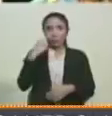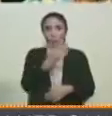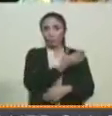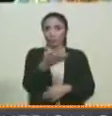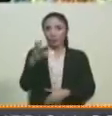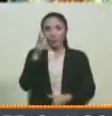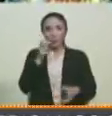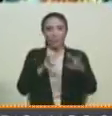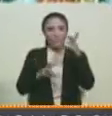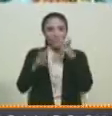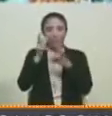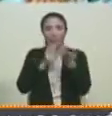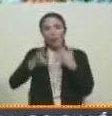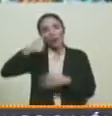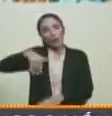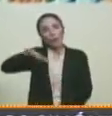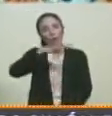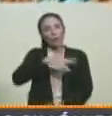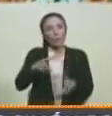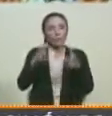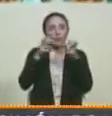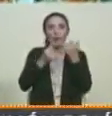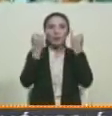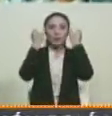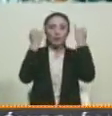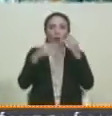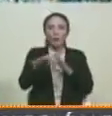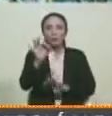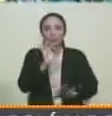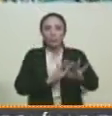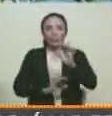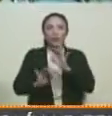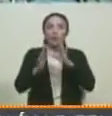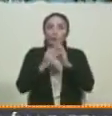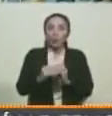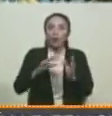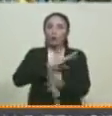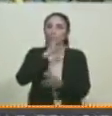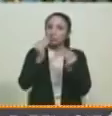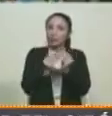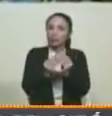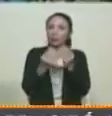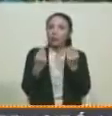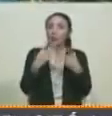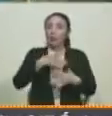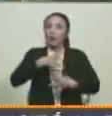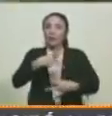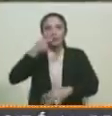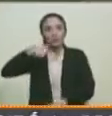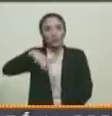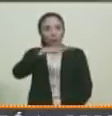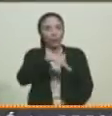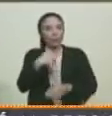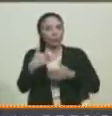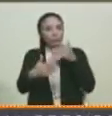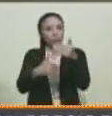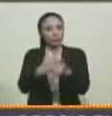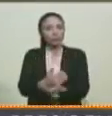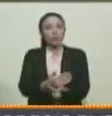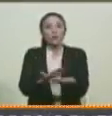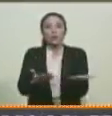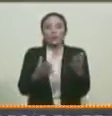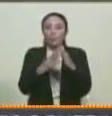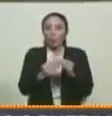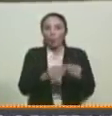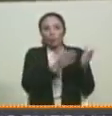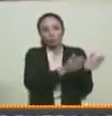a todo el país y llegar a puntos de síntesis en función de los intereses nacionales, de los intereses populares,